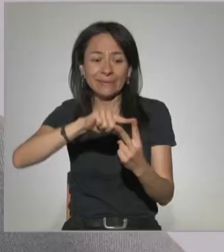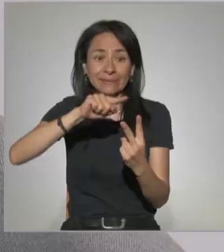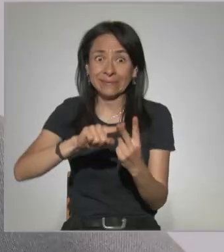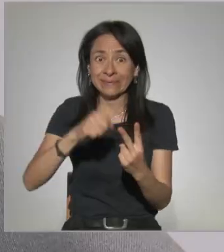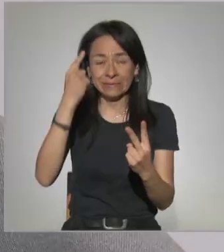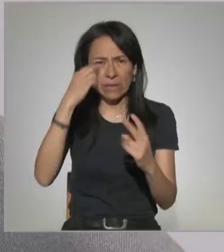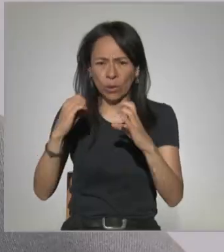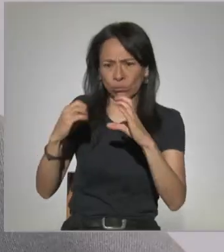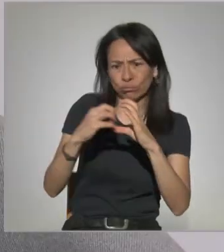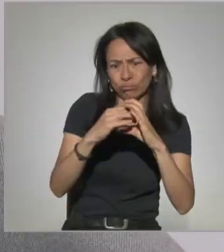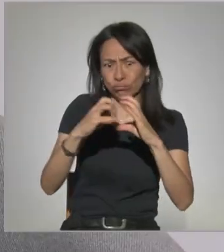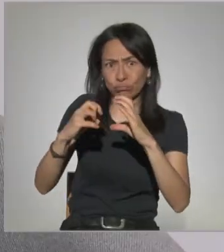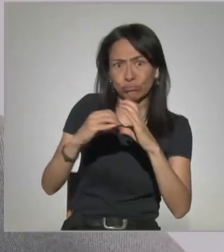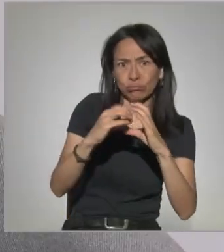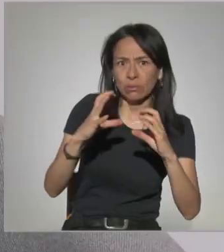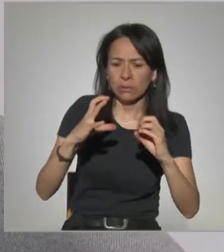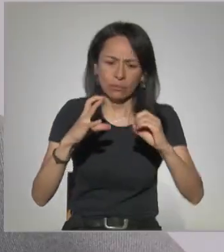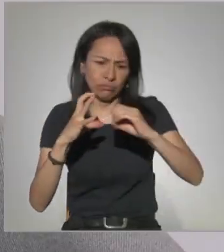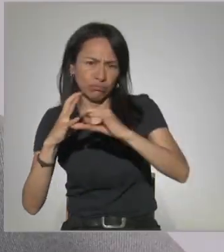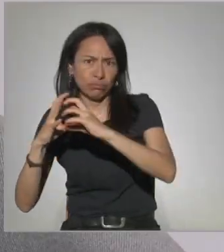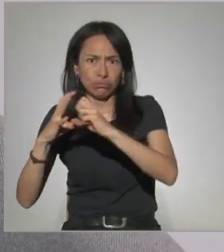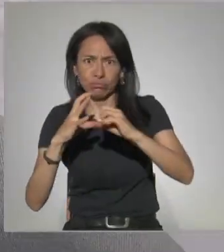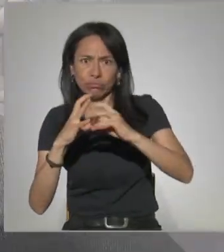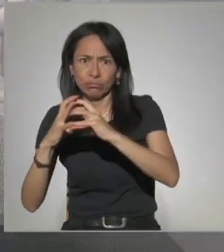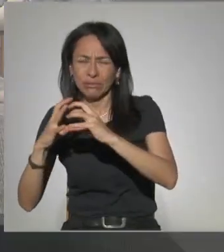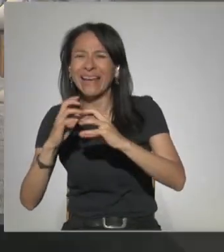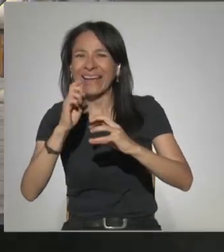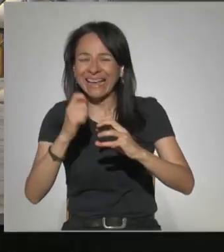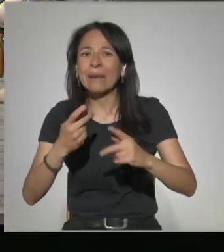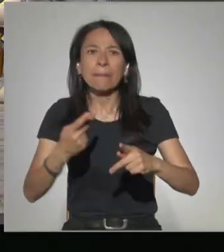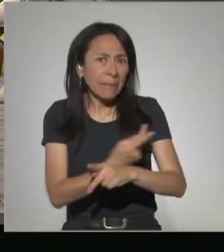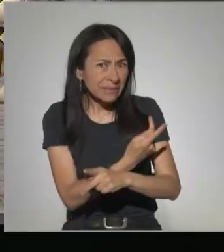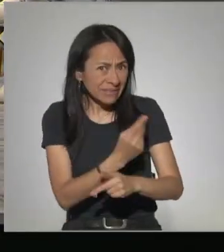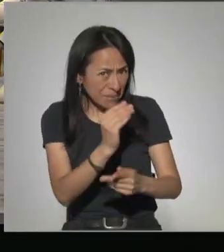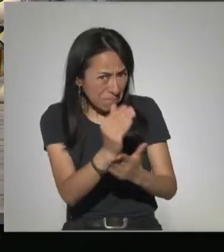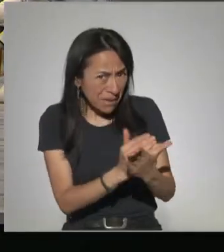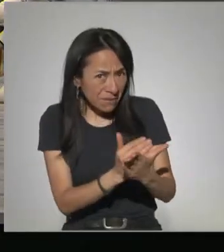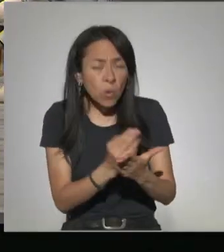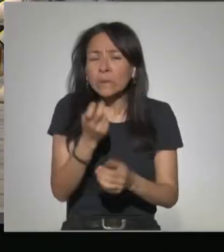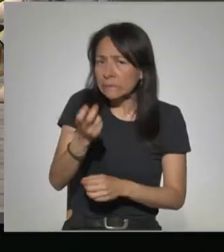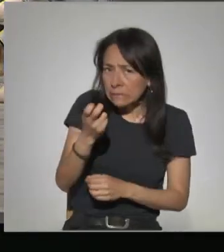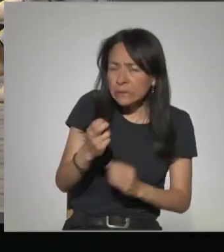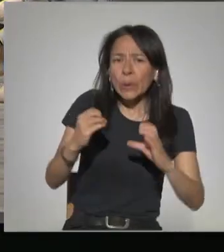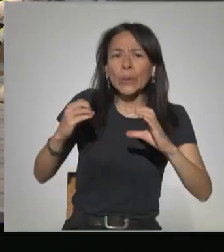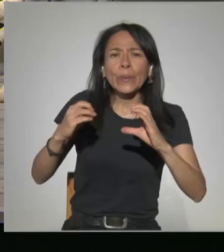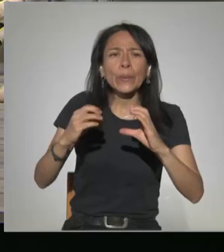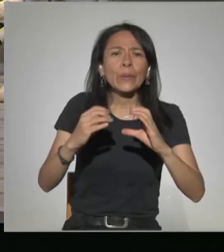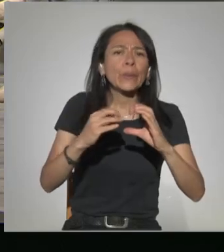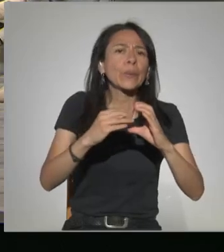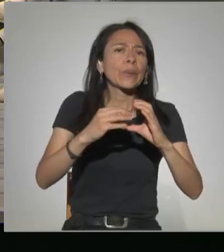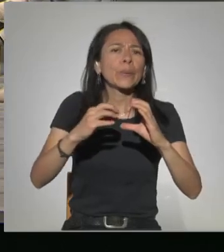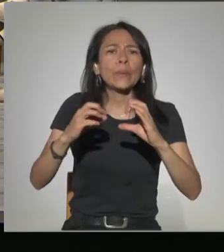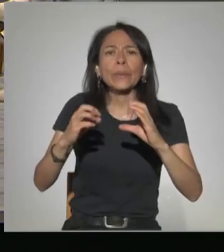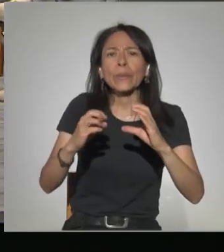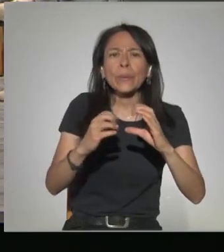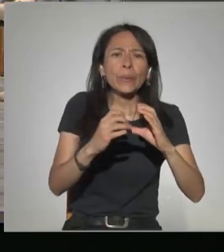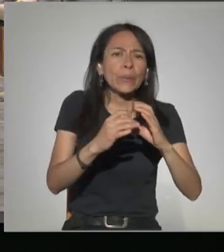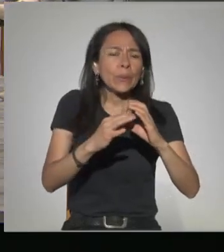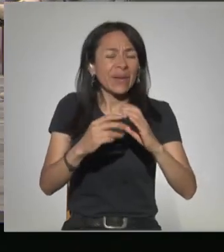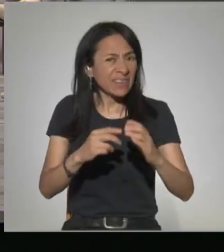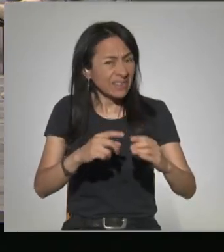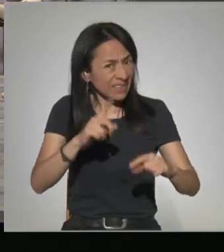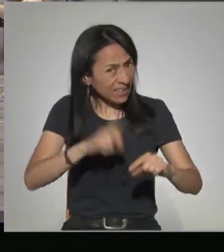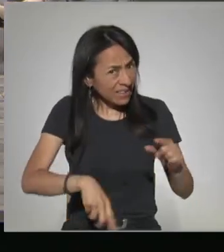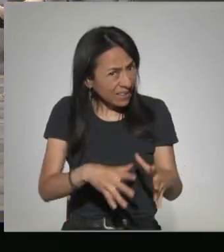¿no? O sea, sensen quiere decir que las disminuyan. Sí, Que por las ejemplo. o sea, que las borran, desaparecen. ¿Qué pasa? No, pero sí disminuye